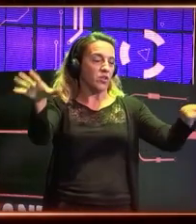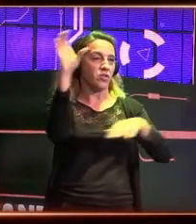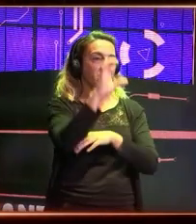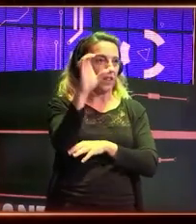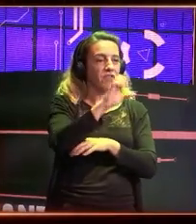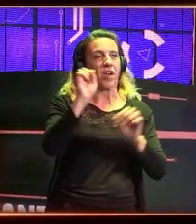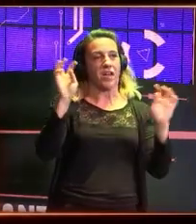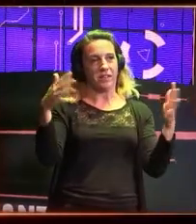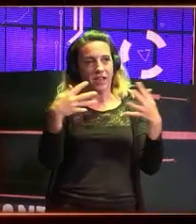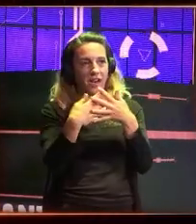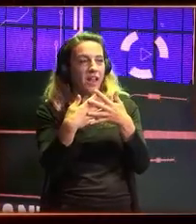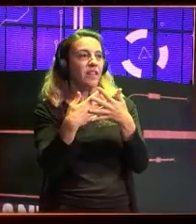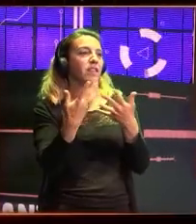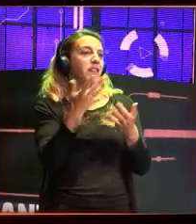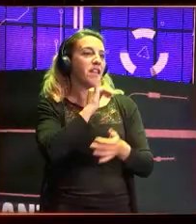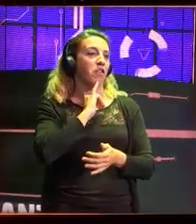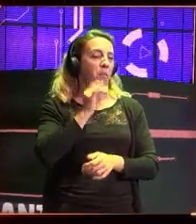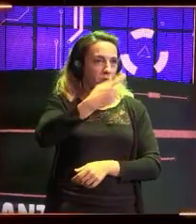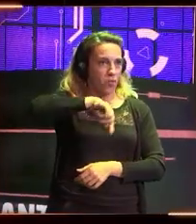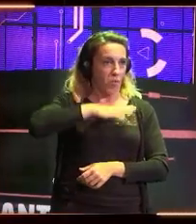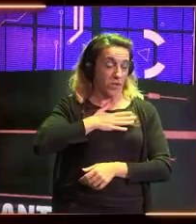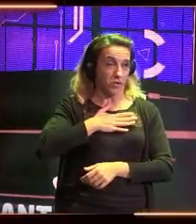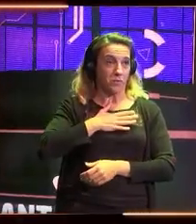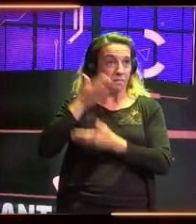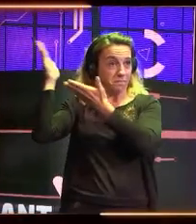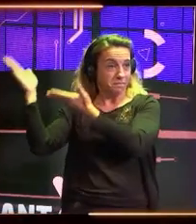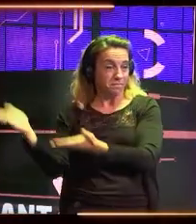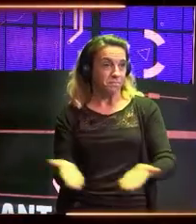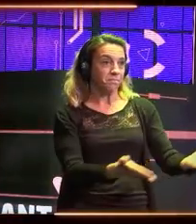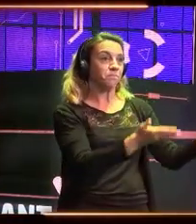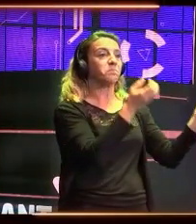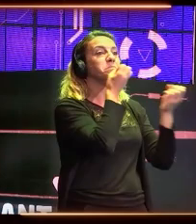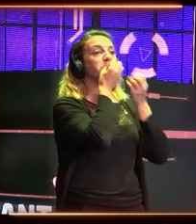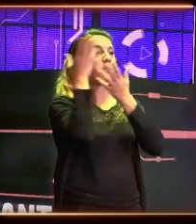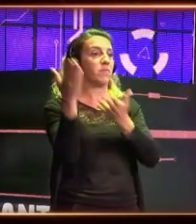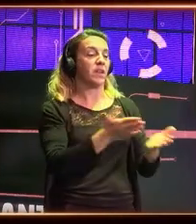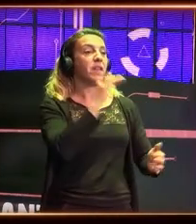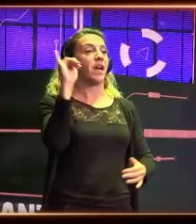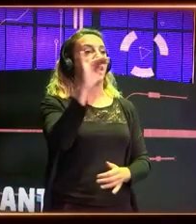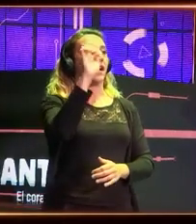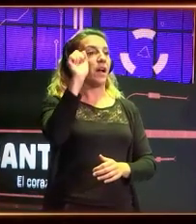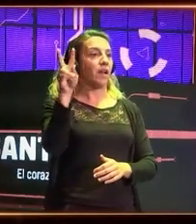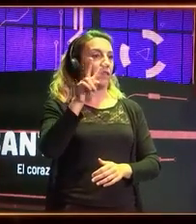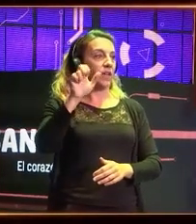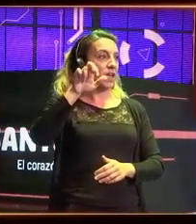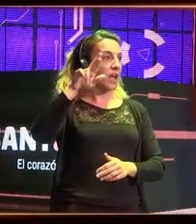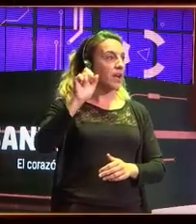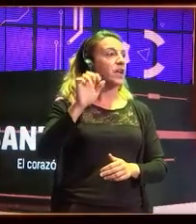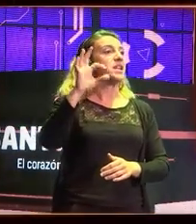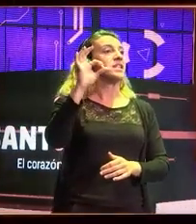internet en nuestro idioma así que sin más Vamos a darle la bienvenida a Javier Santa